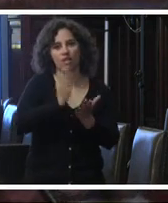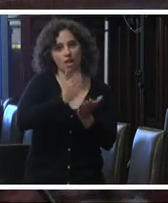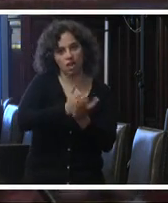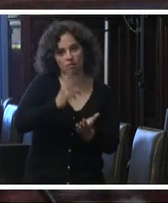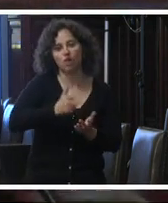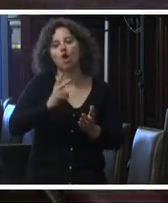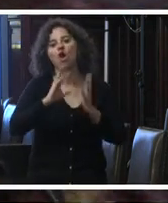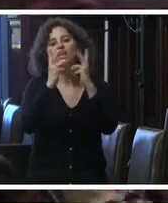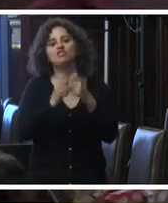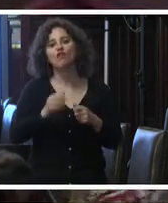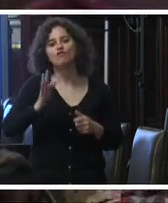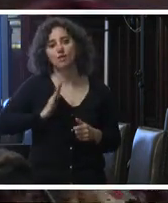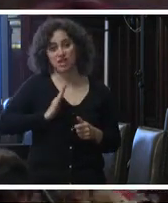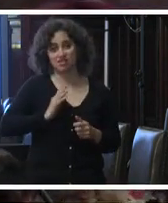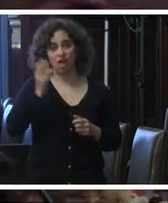organización feminista peruana.